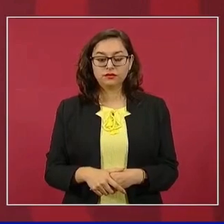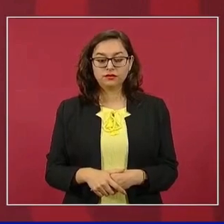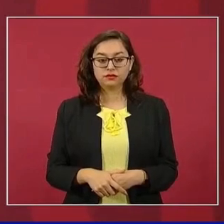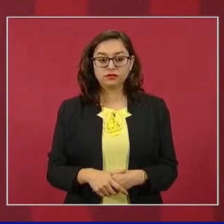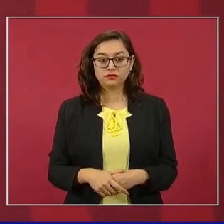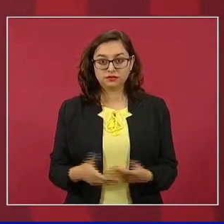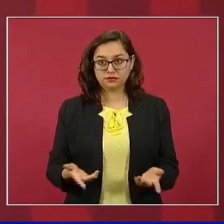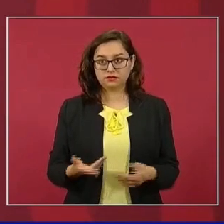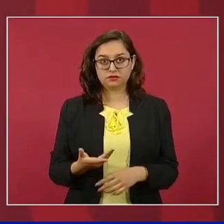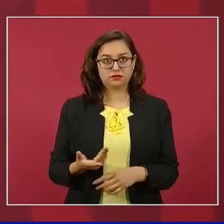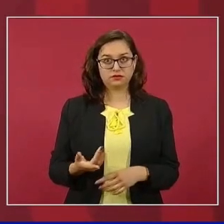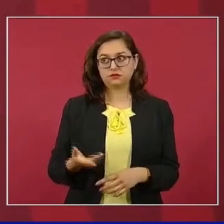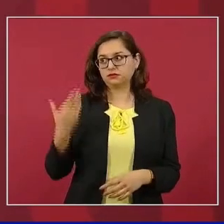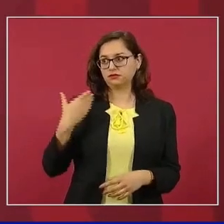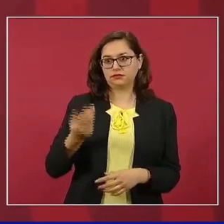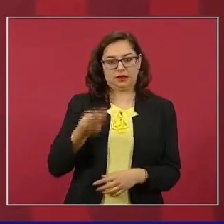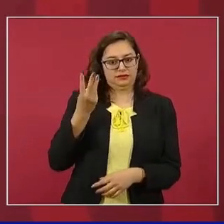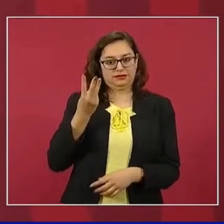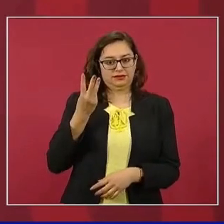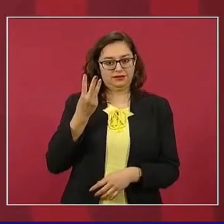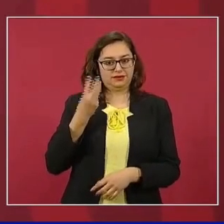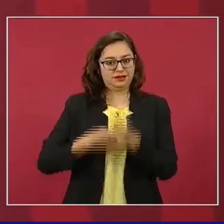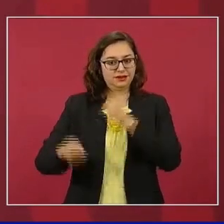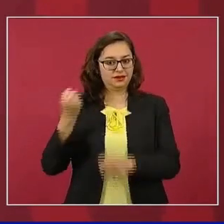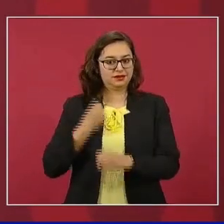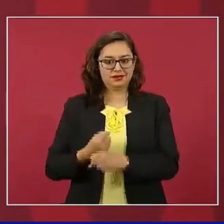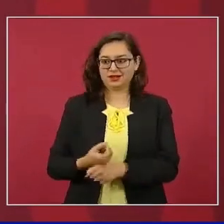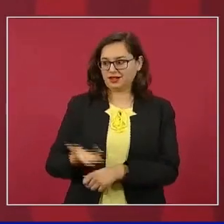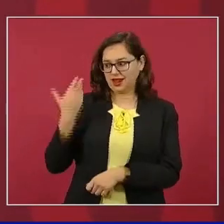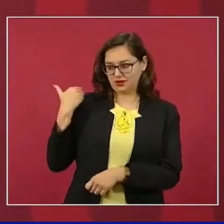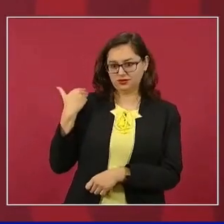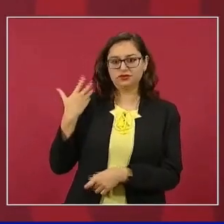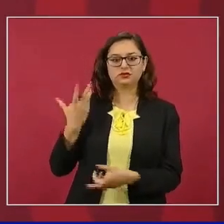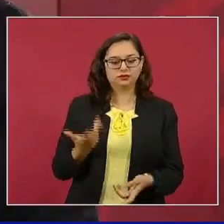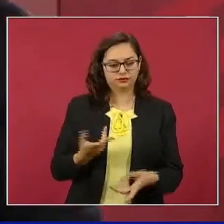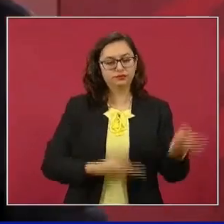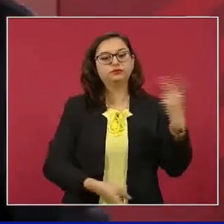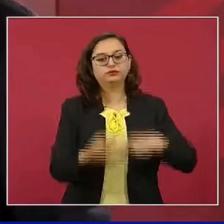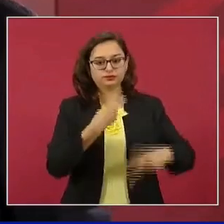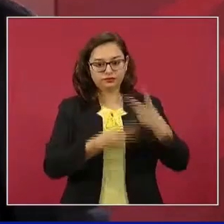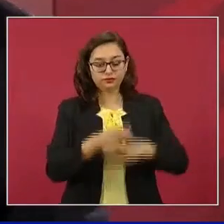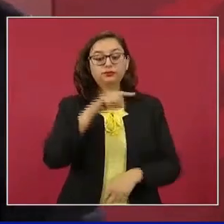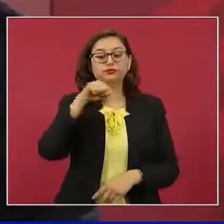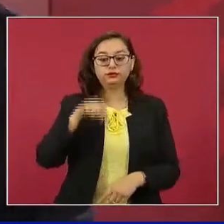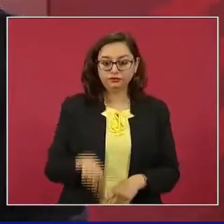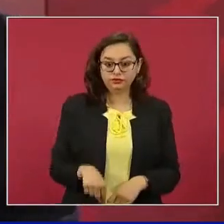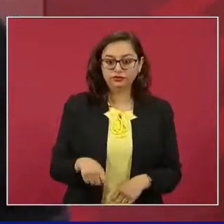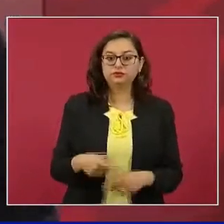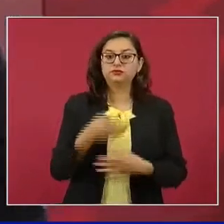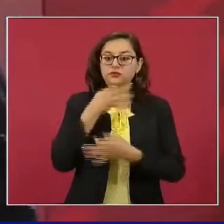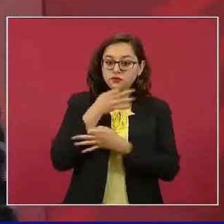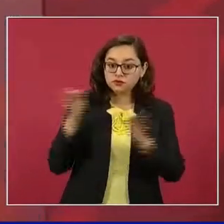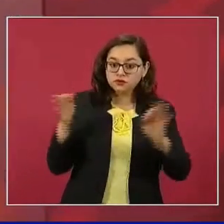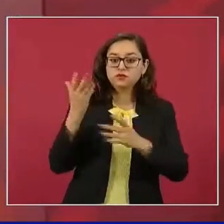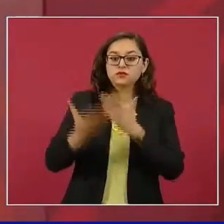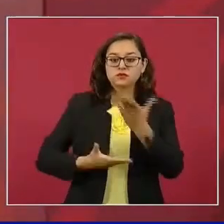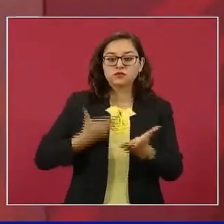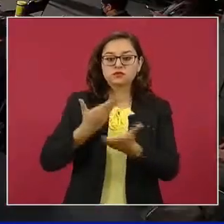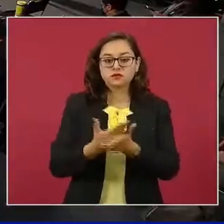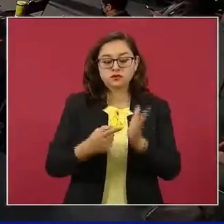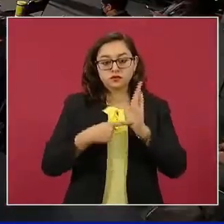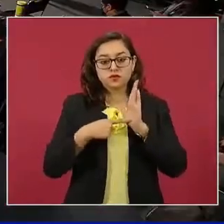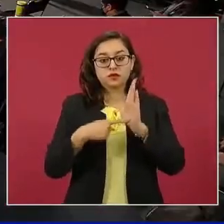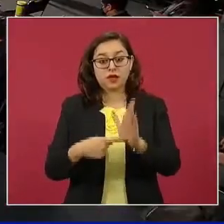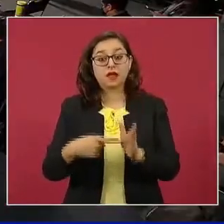cerca de 3 años que estuvo aquí, que fue cuando hizo su planteamiento. Y miren